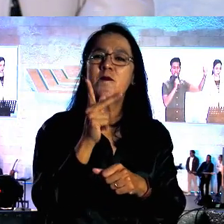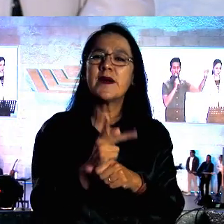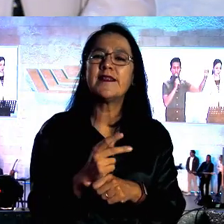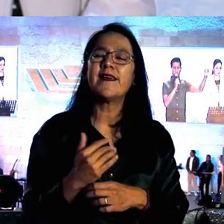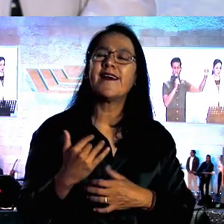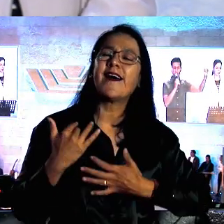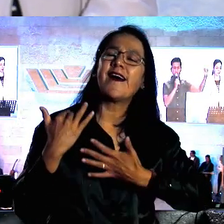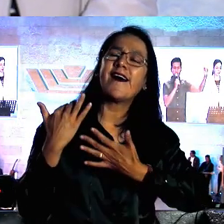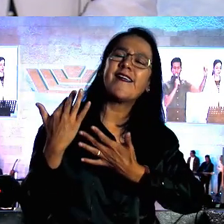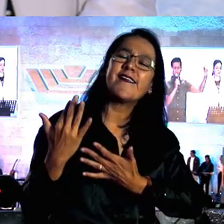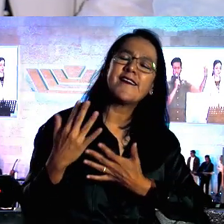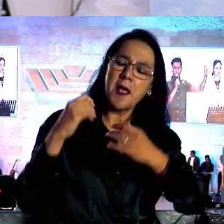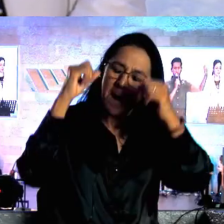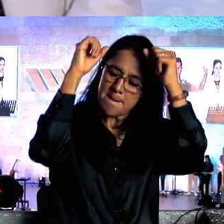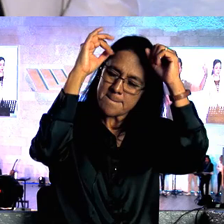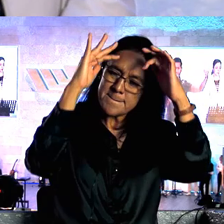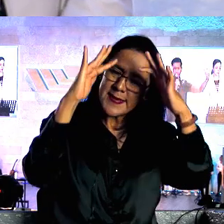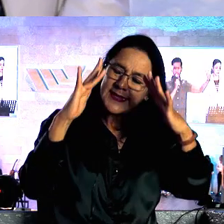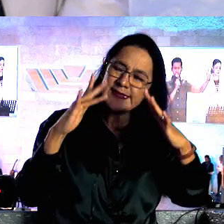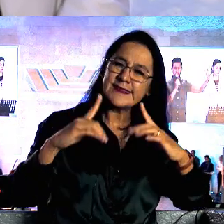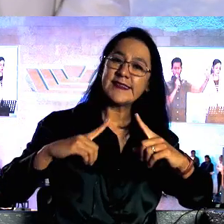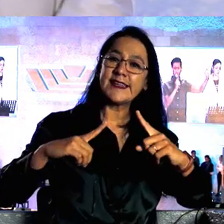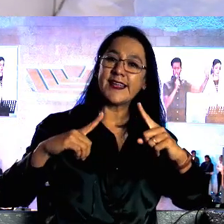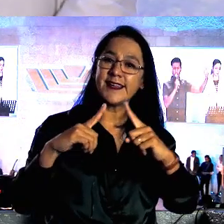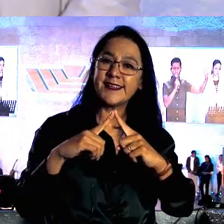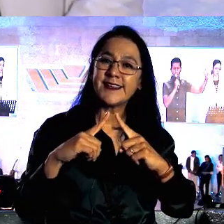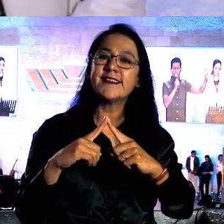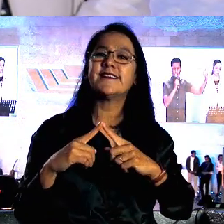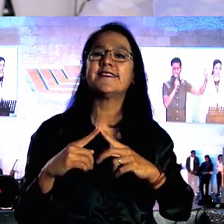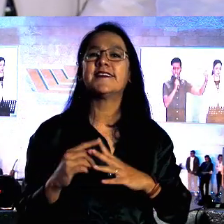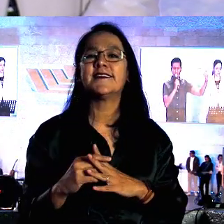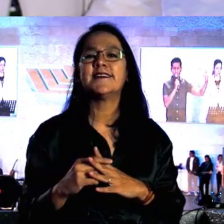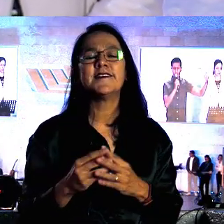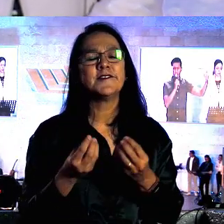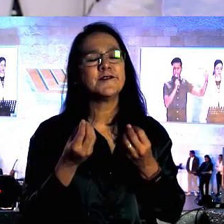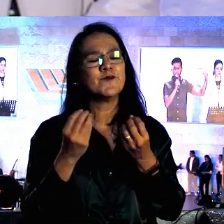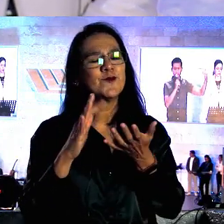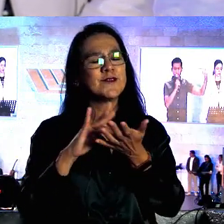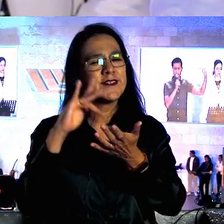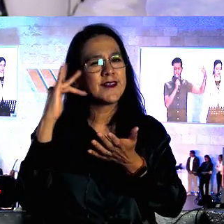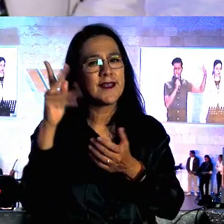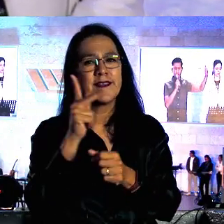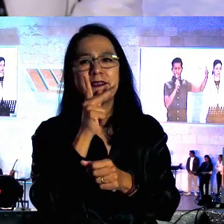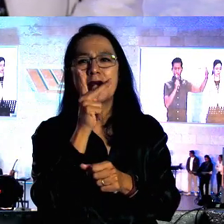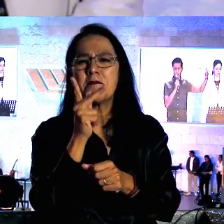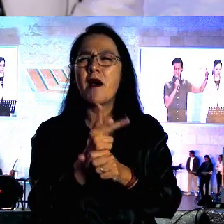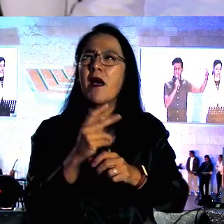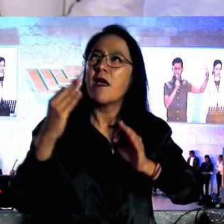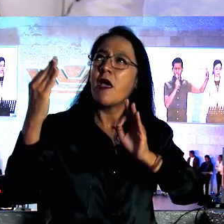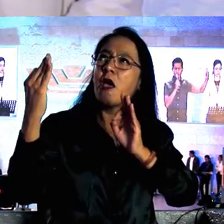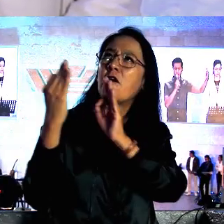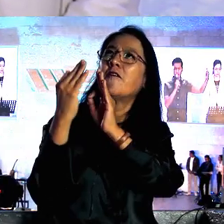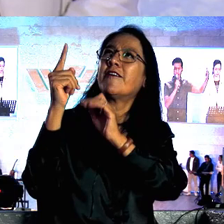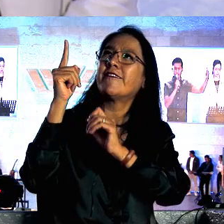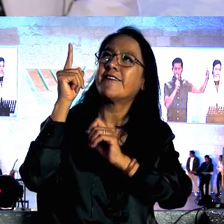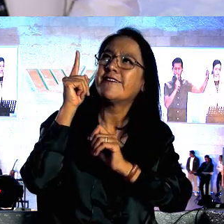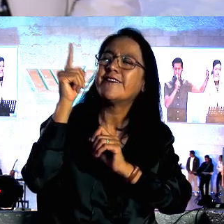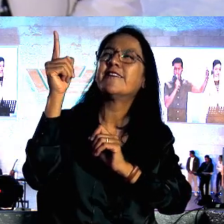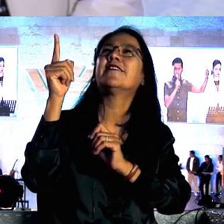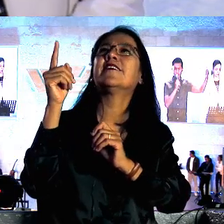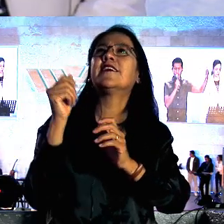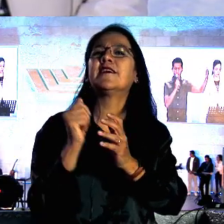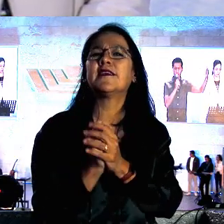deseo Dios de bendecir también a tu iglesia Señor muchas gracias Padre estamos delante de ti ponemos esto delante de ti